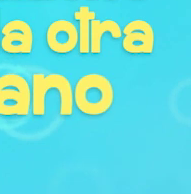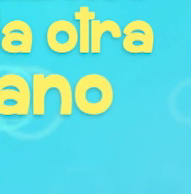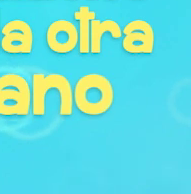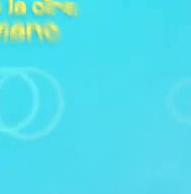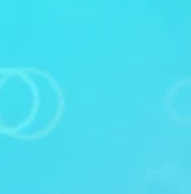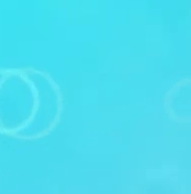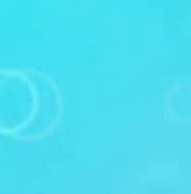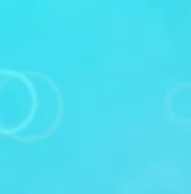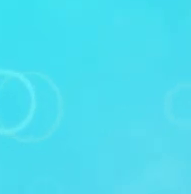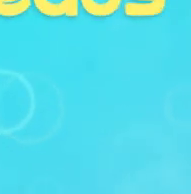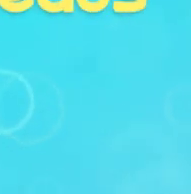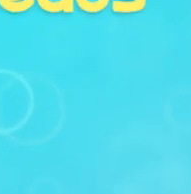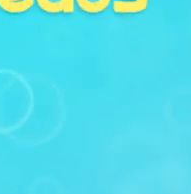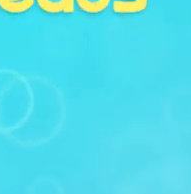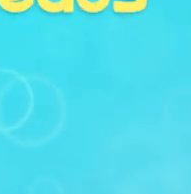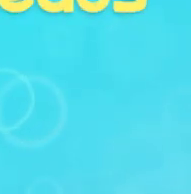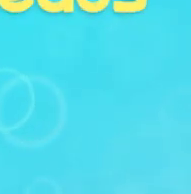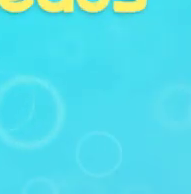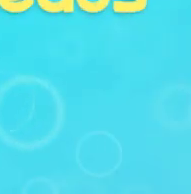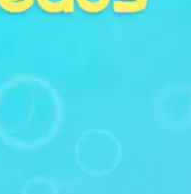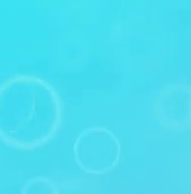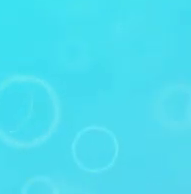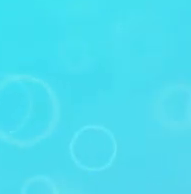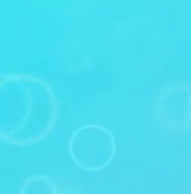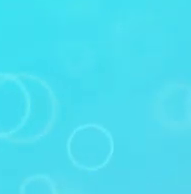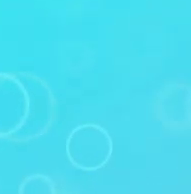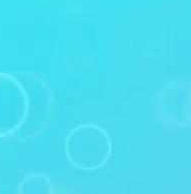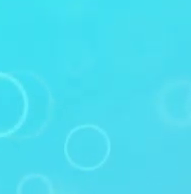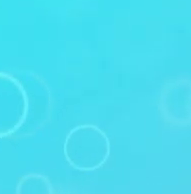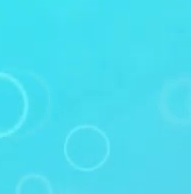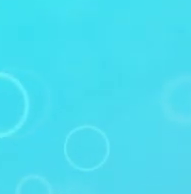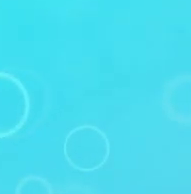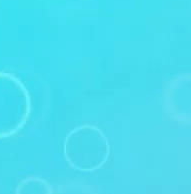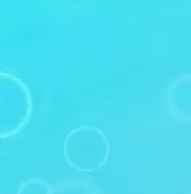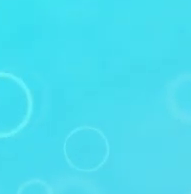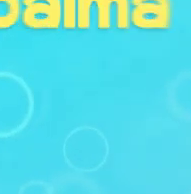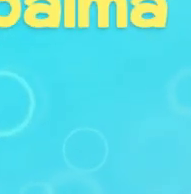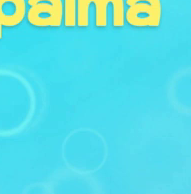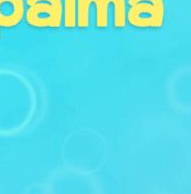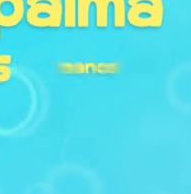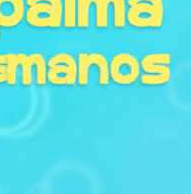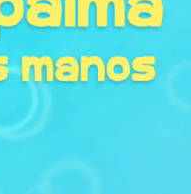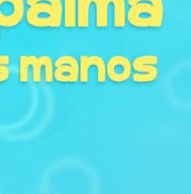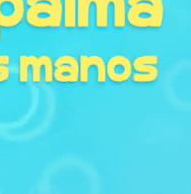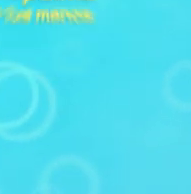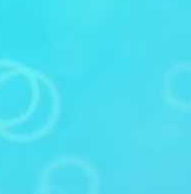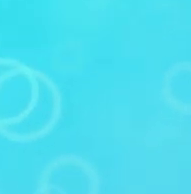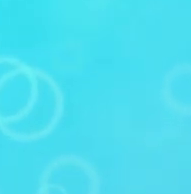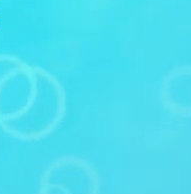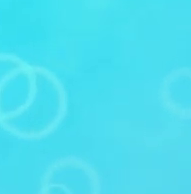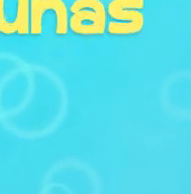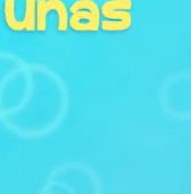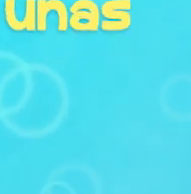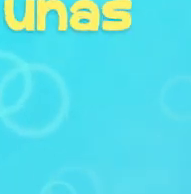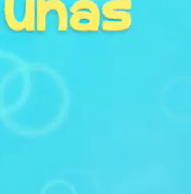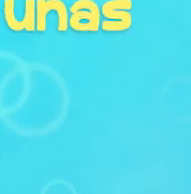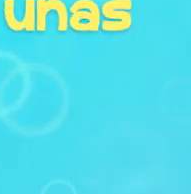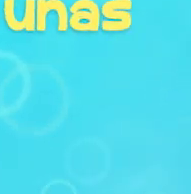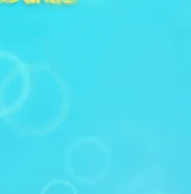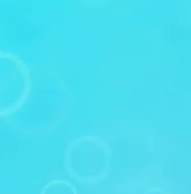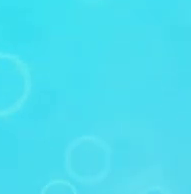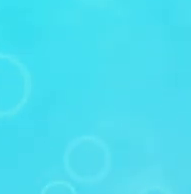la otra mano. Frota los dedos. Ahora haz como que rasguñas la palma de tus manos para lavar tus